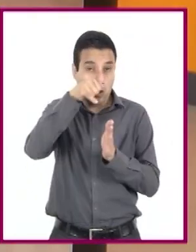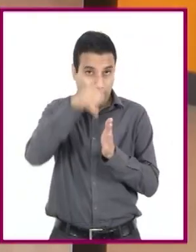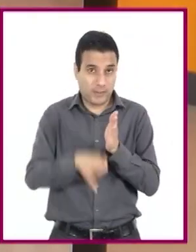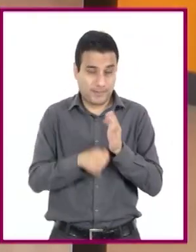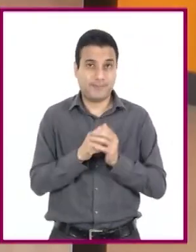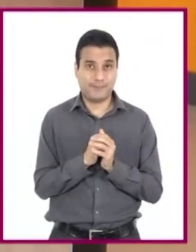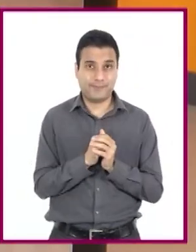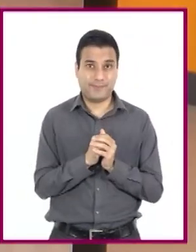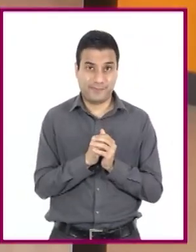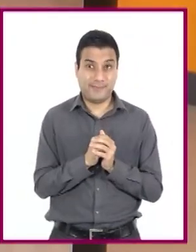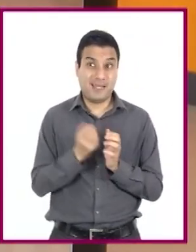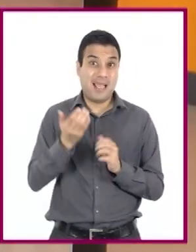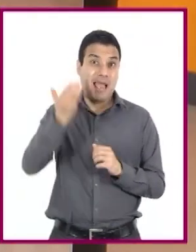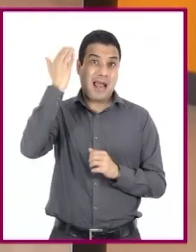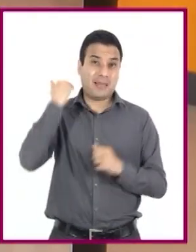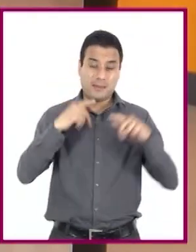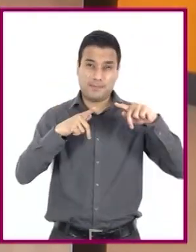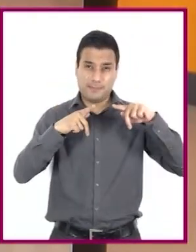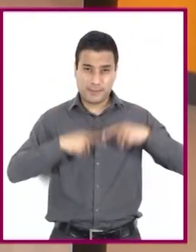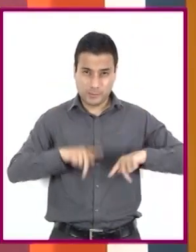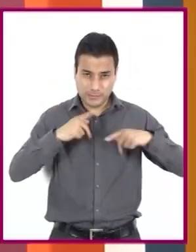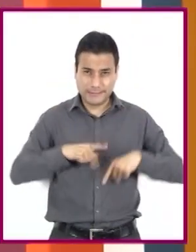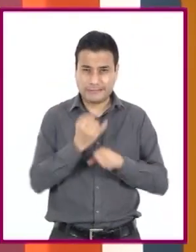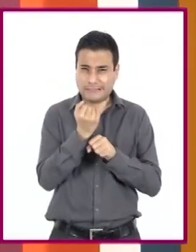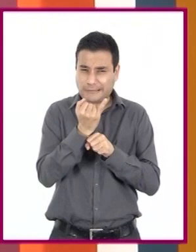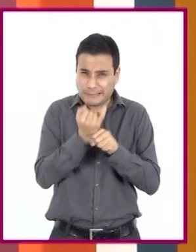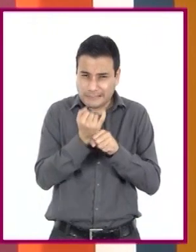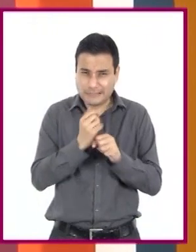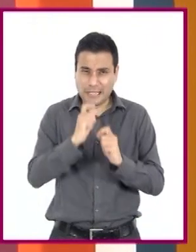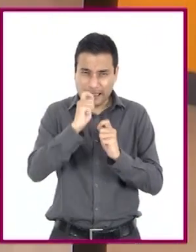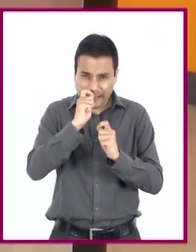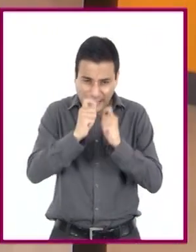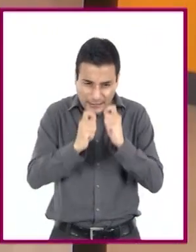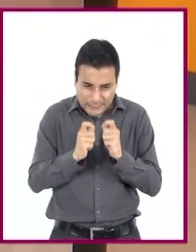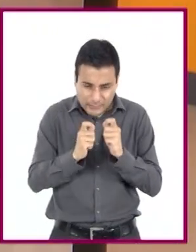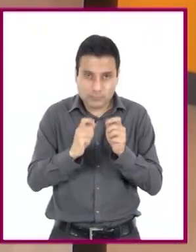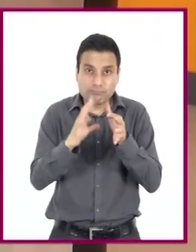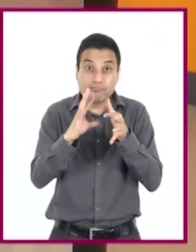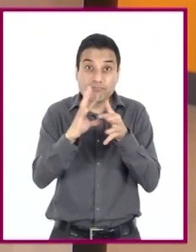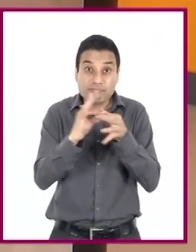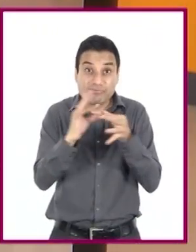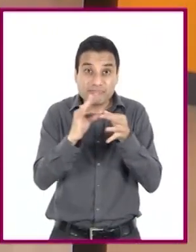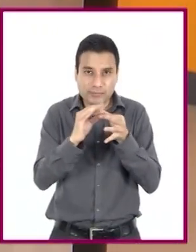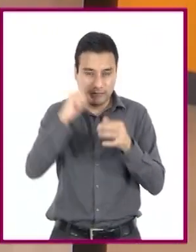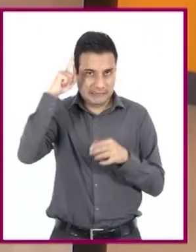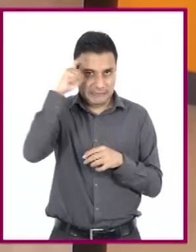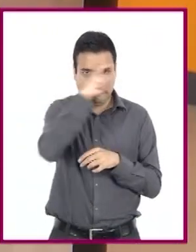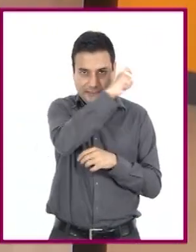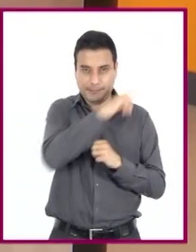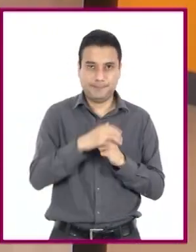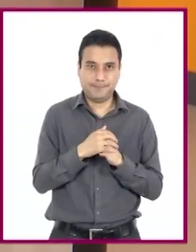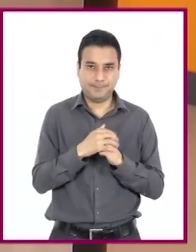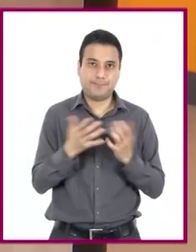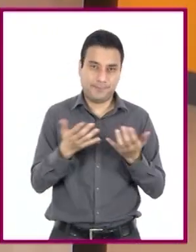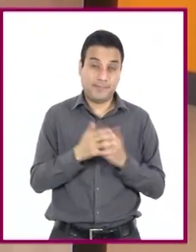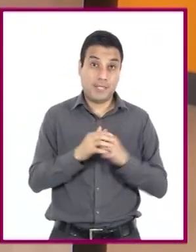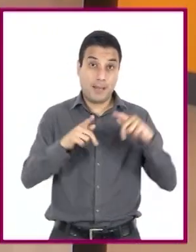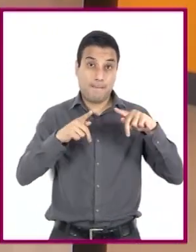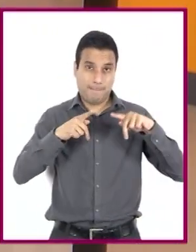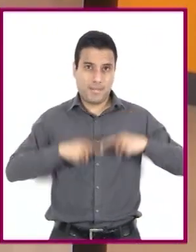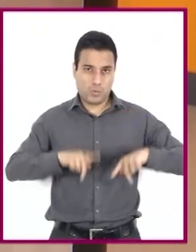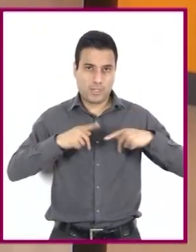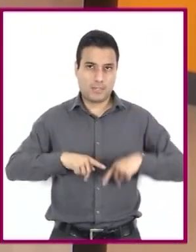requirió de mucho tiempo y esfuerzo para entenderlo y explicarlo. En este sentido, el trabajo de los